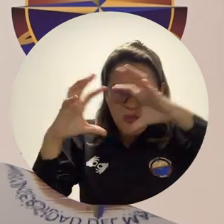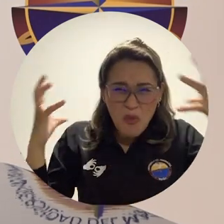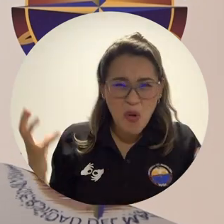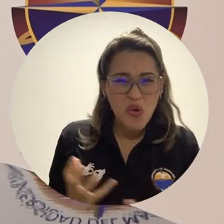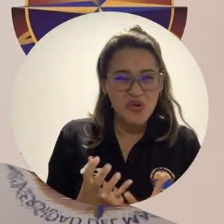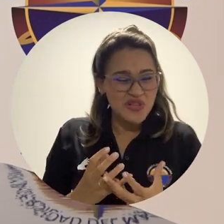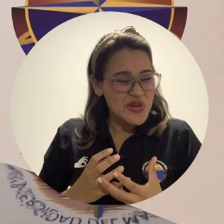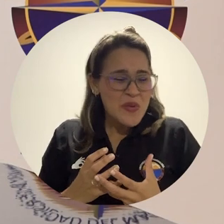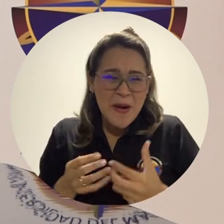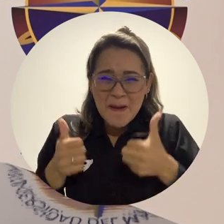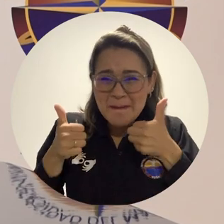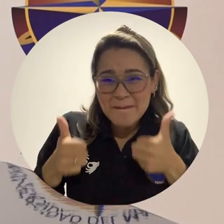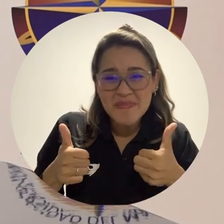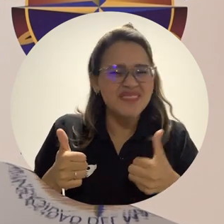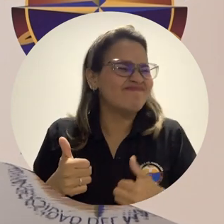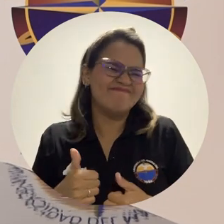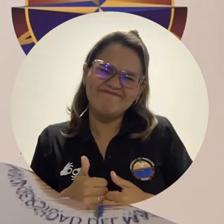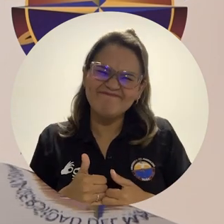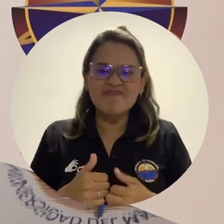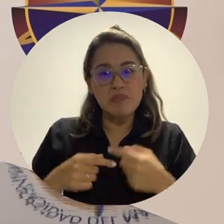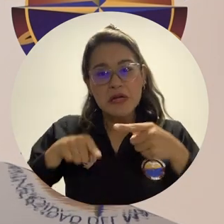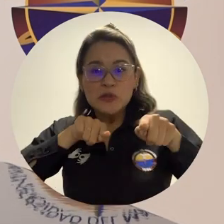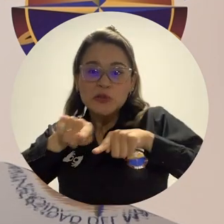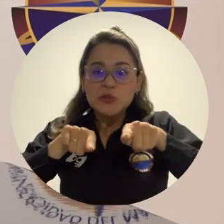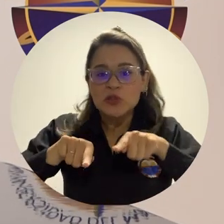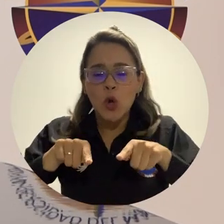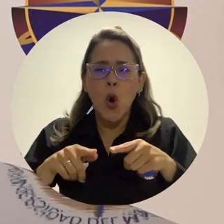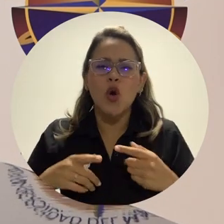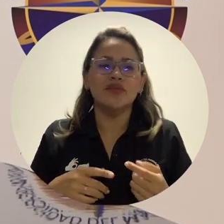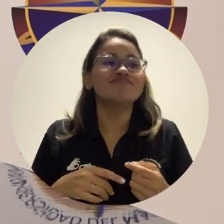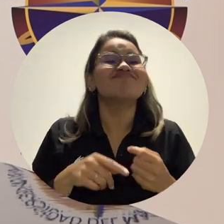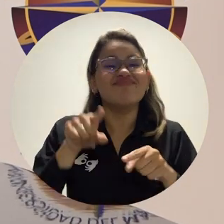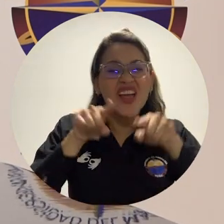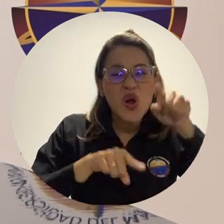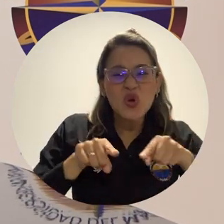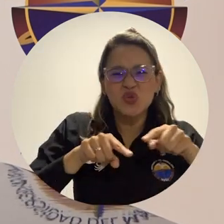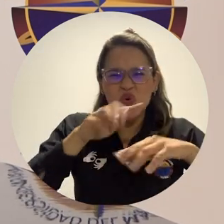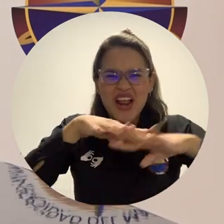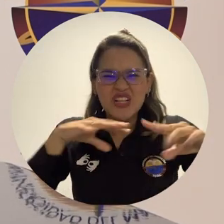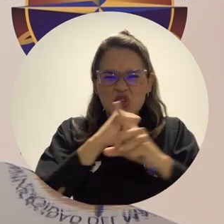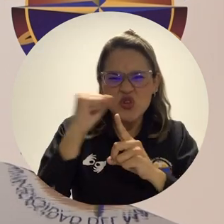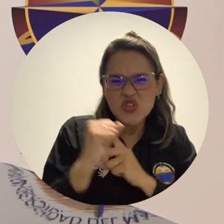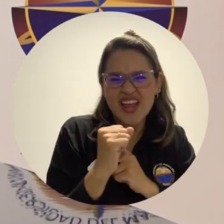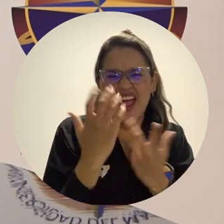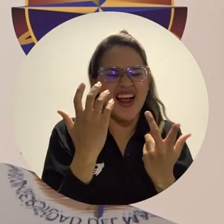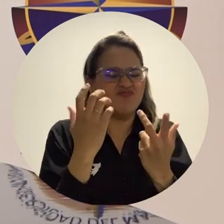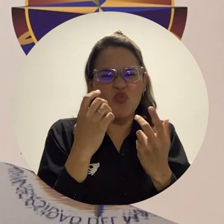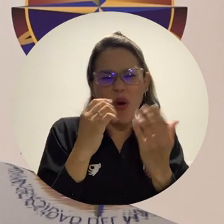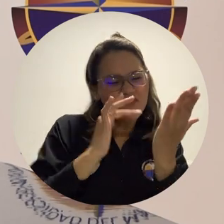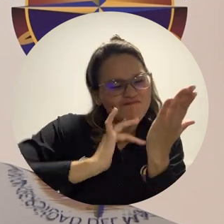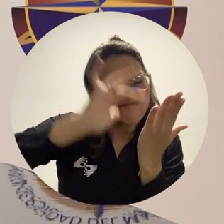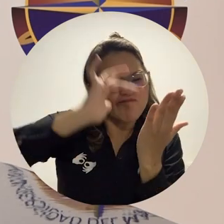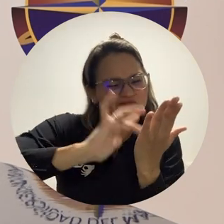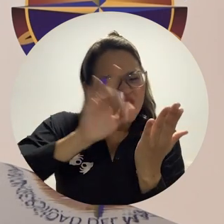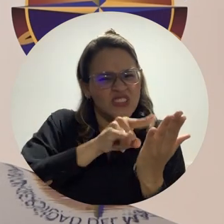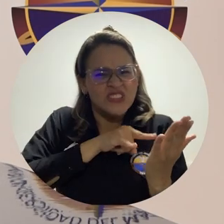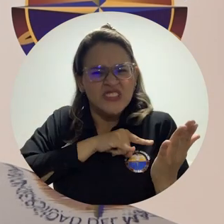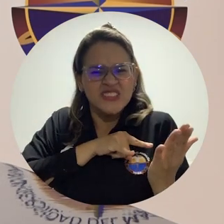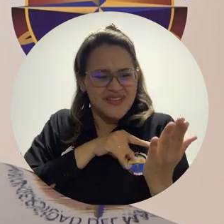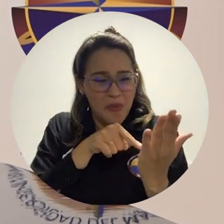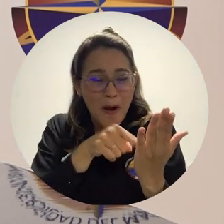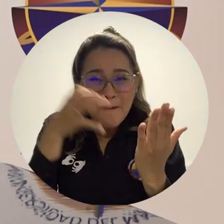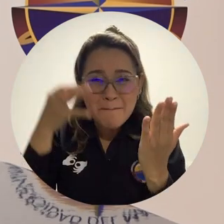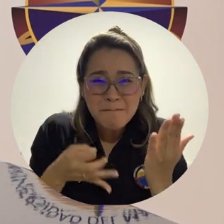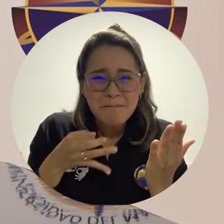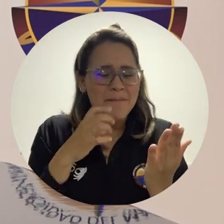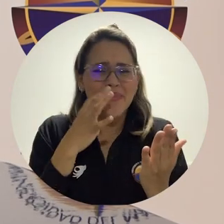competitivo, en un mundo donde la superficialidad, la inmediatez de las redes sociales generan frustración. Nosotros somos parte de una generación